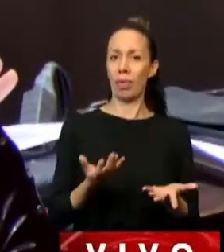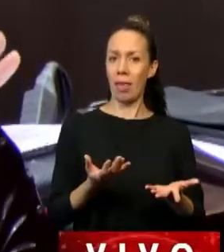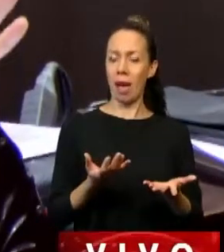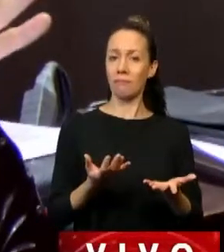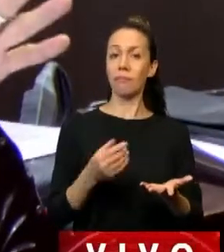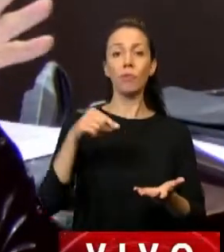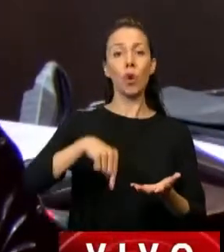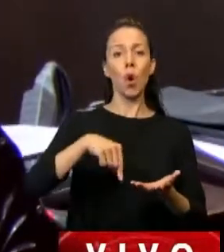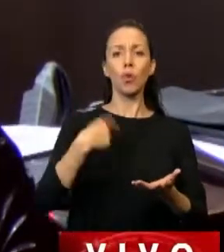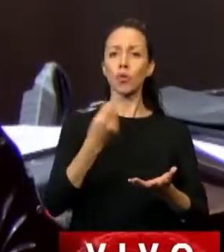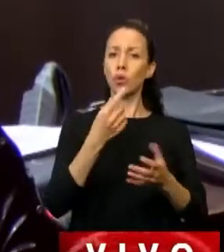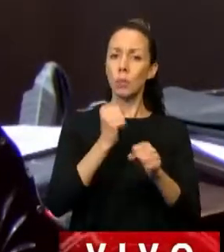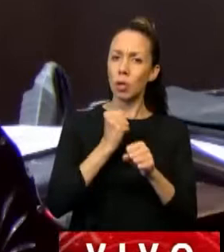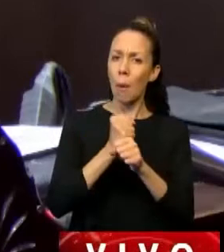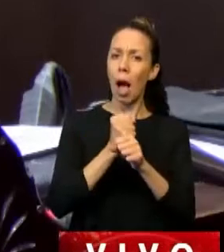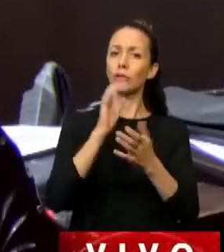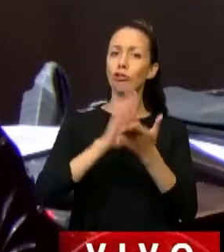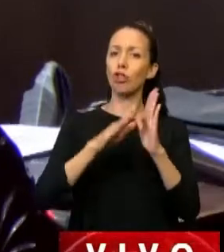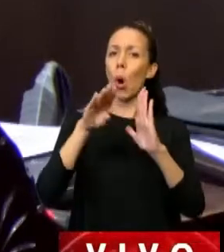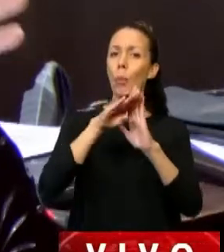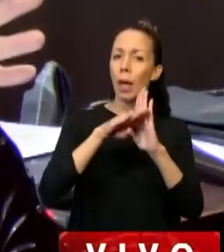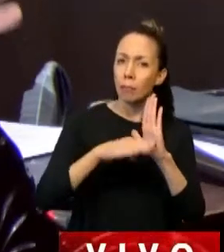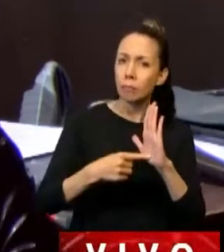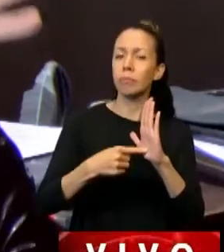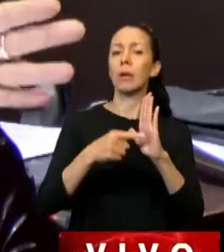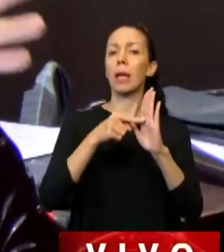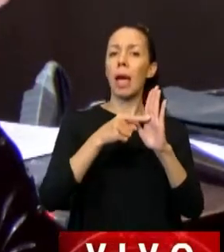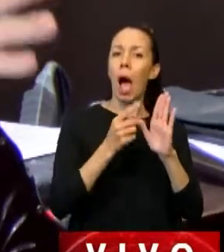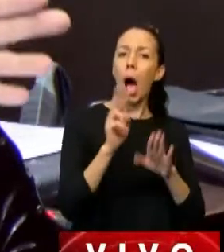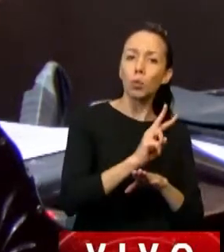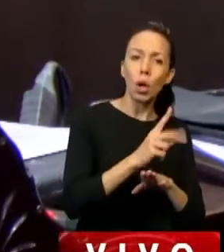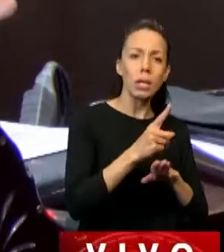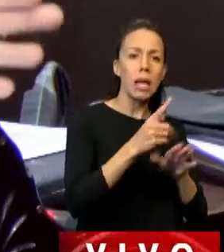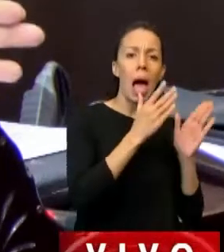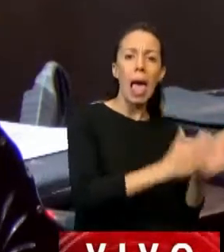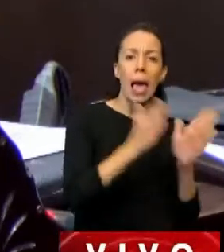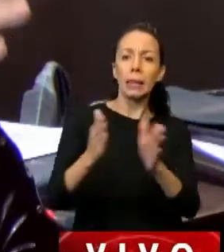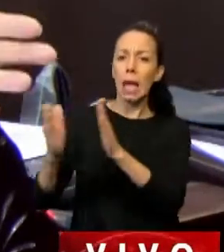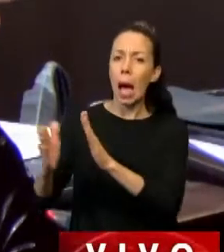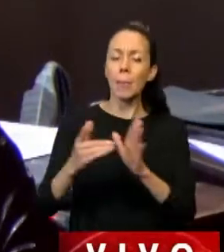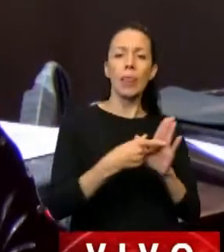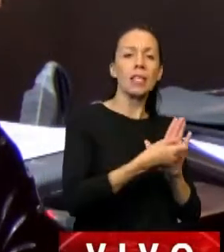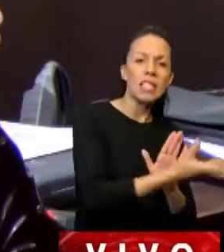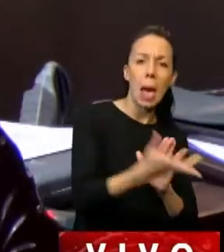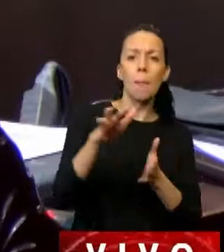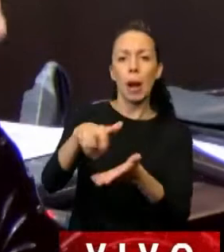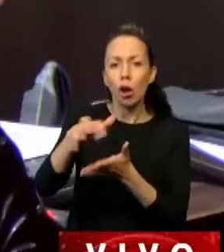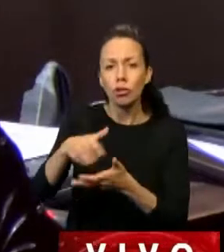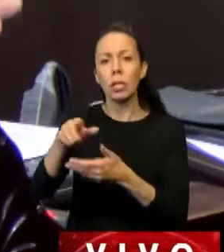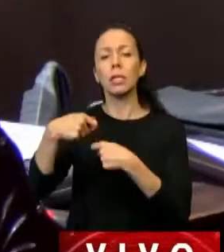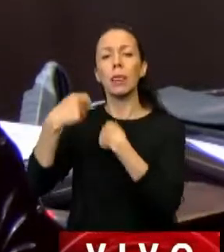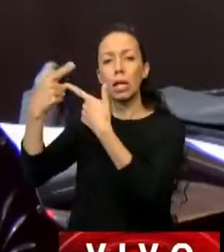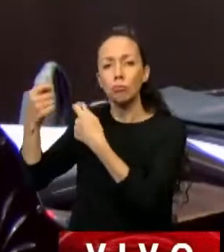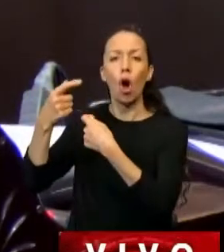este marco regulatorio que autoriza etapas de siembra, cosecha, producción, almacenamiento, transporte, comercialización,